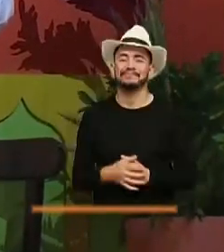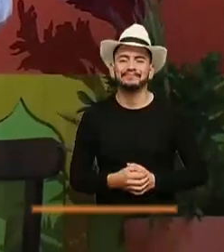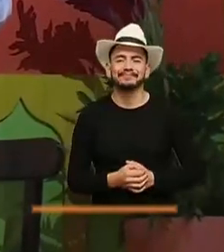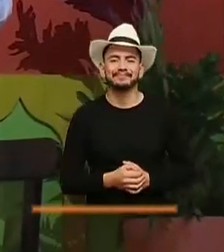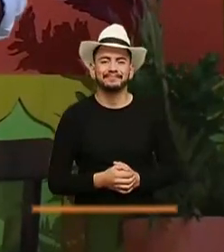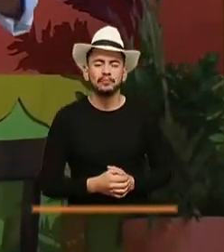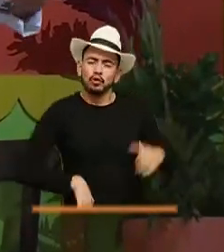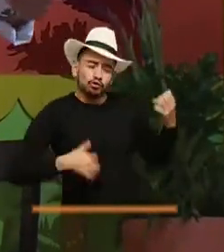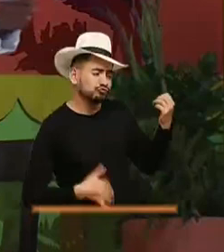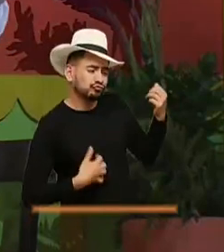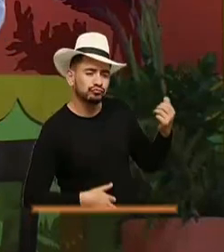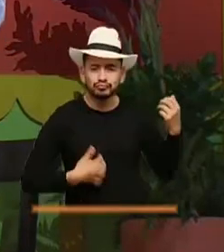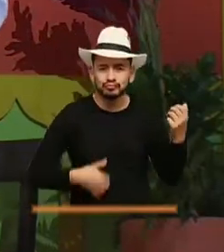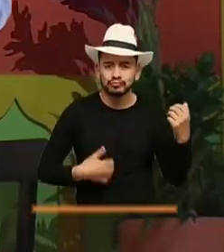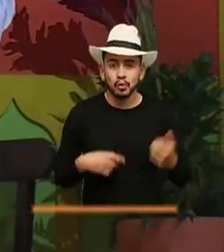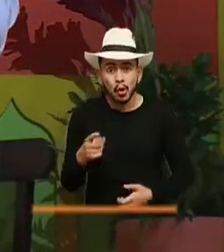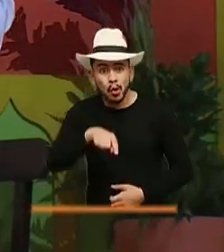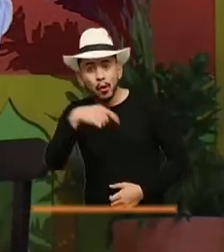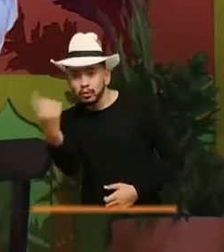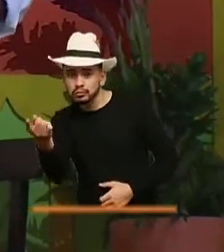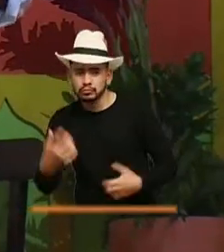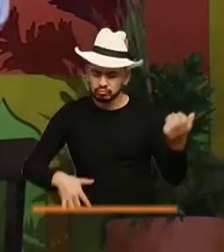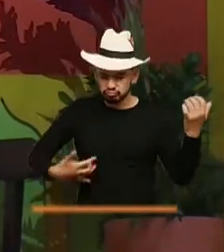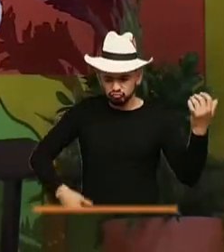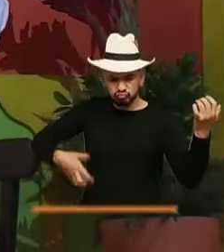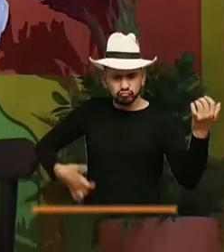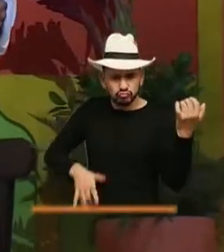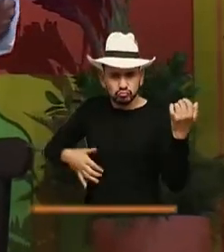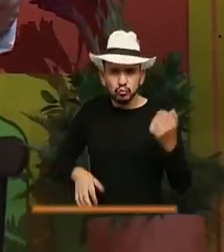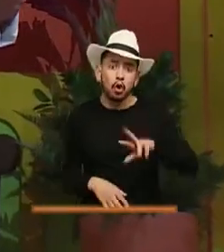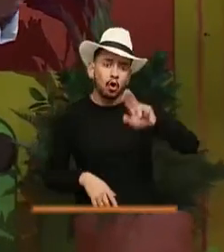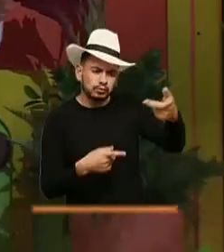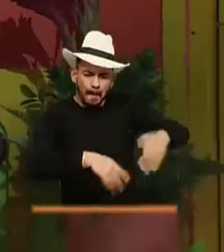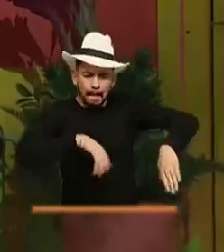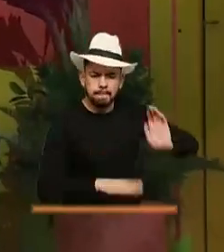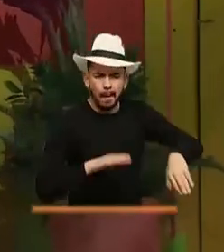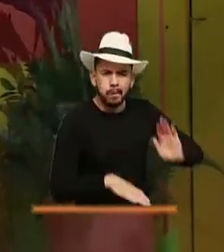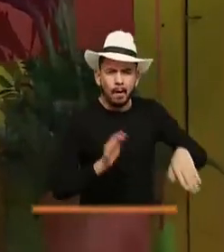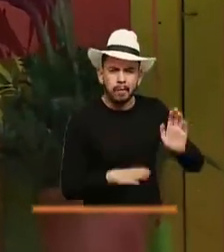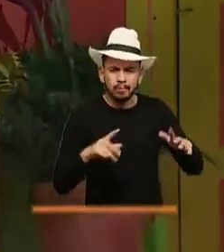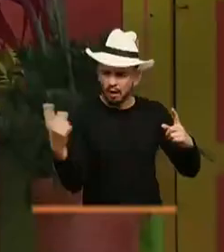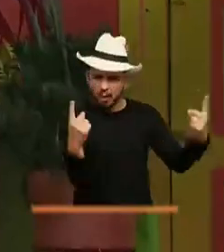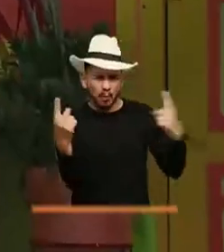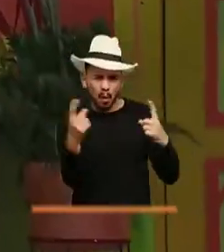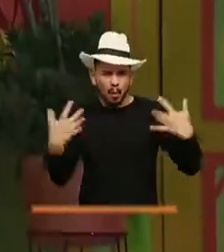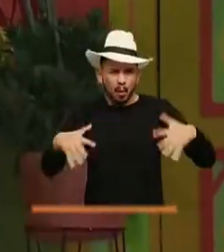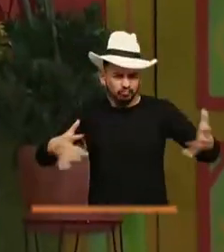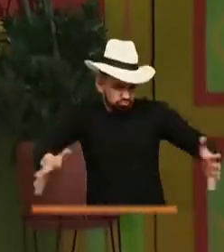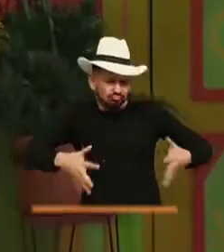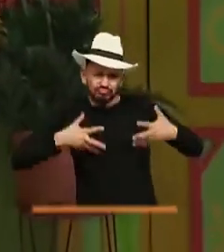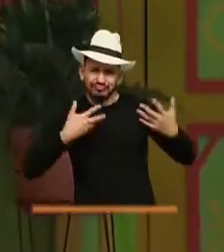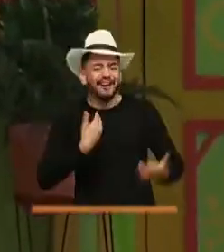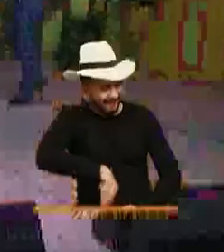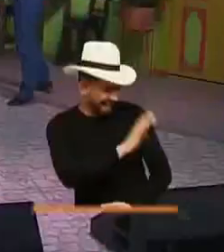San Jacinto, el gaitero. Y en la costa, el del tambor. Enaltecen el folclor. ¡Trove, trove, trove,